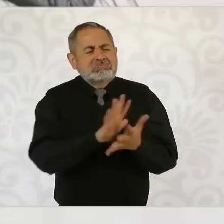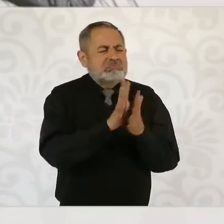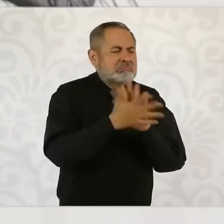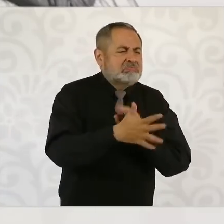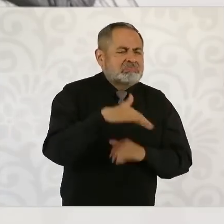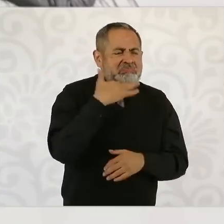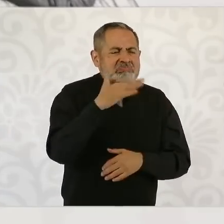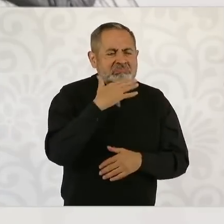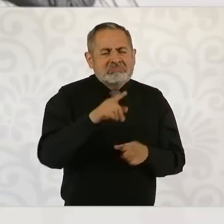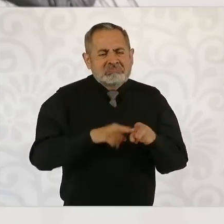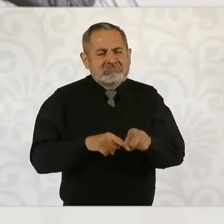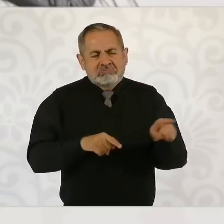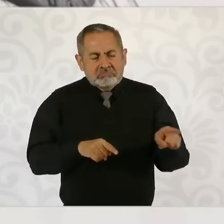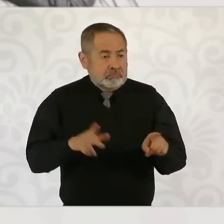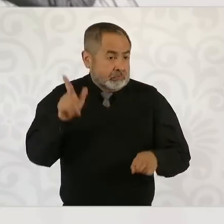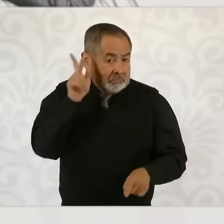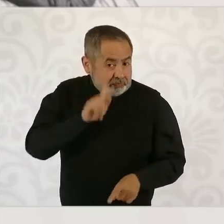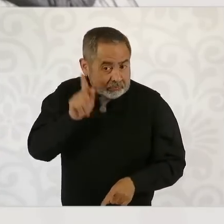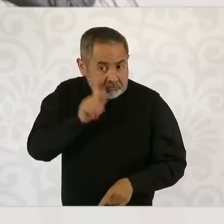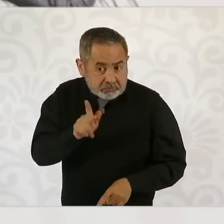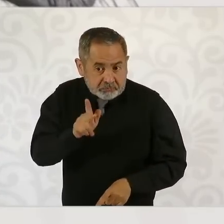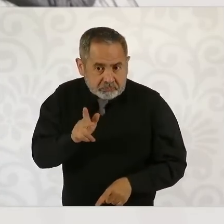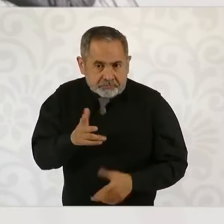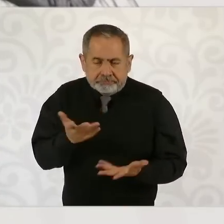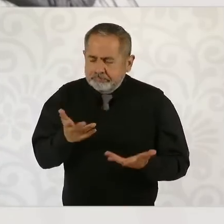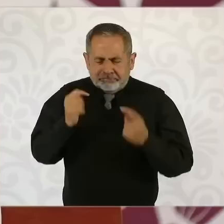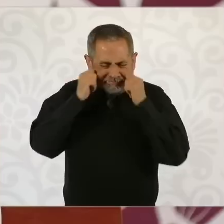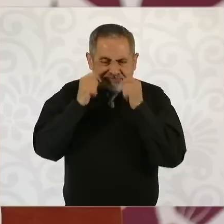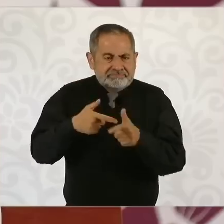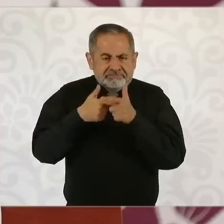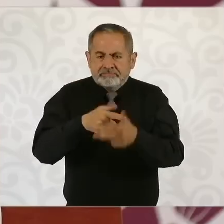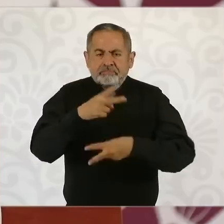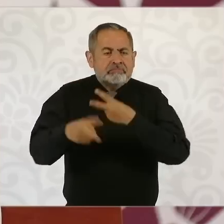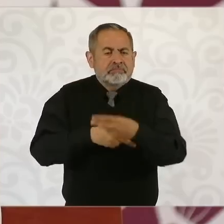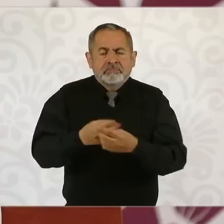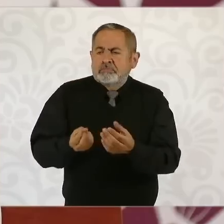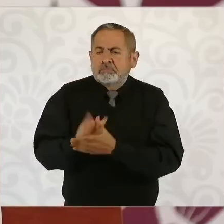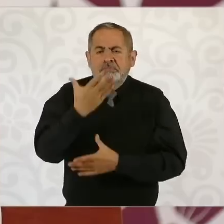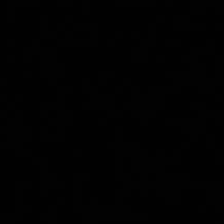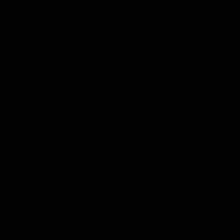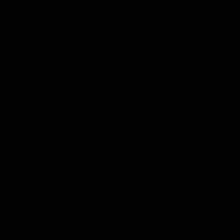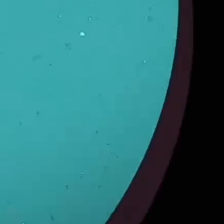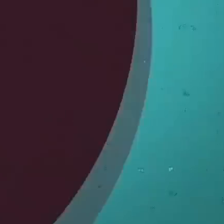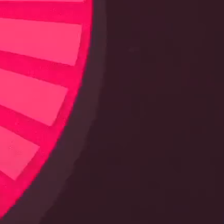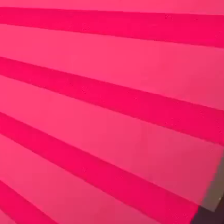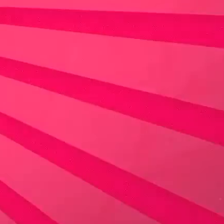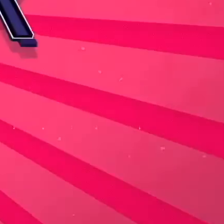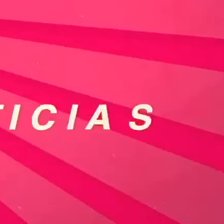que haya alguna prueba, pero la elección va a salir muy bien, muy bien.